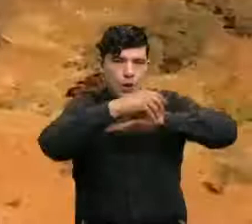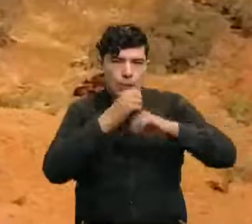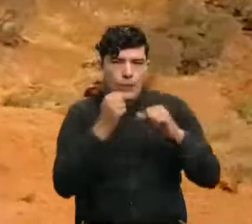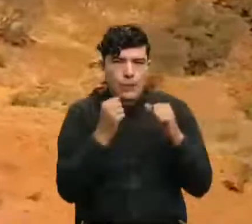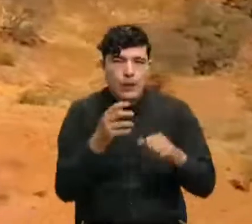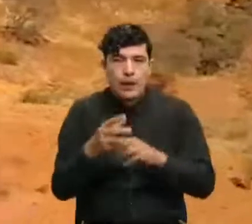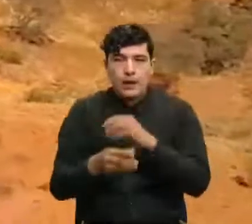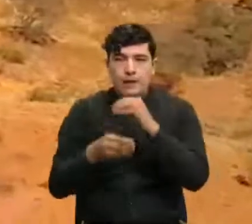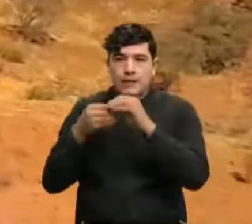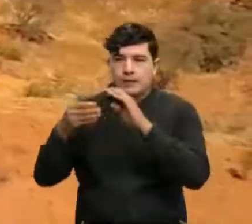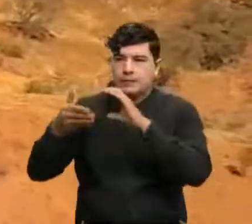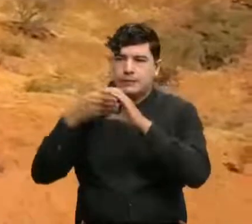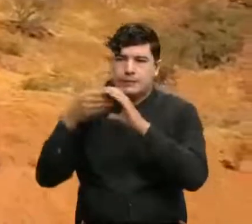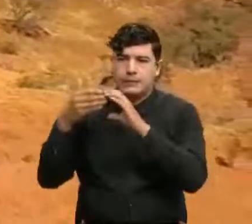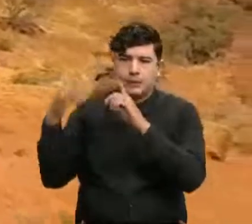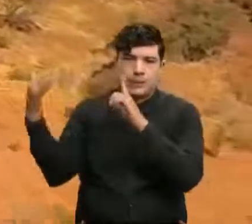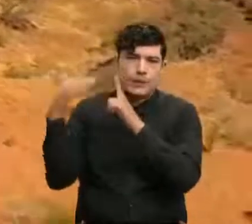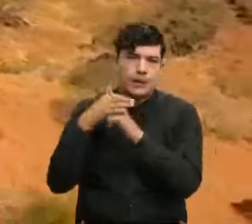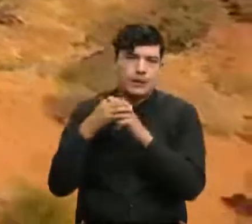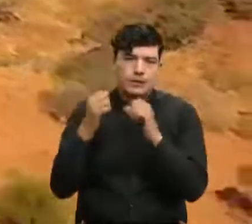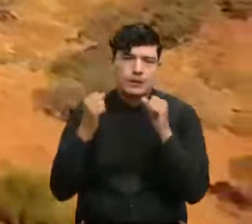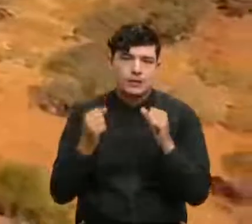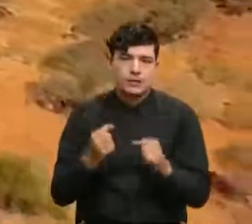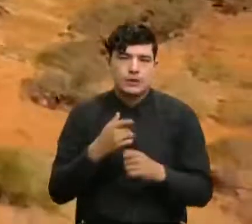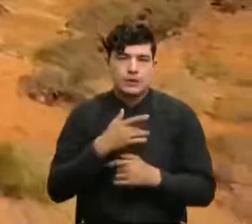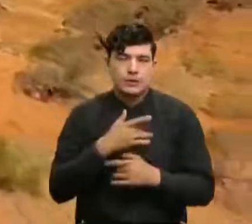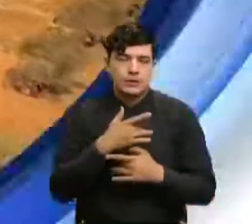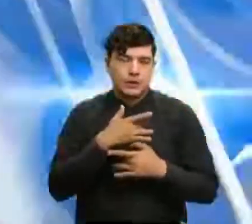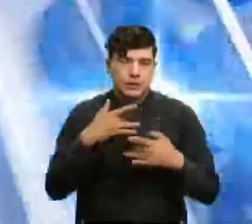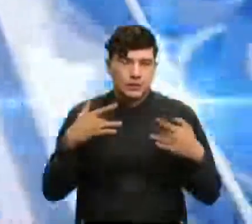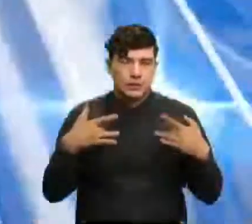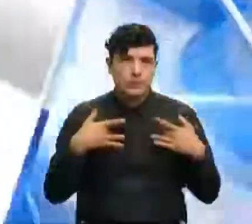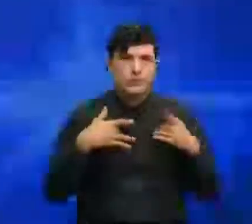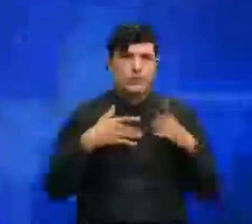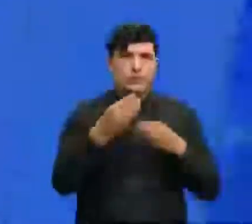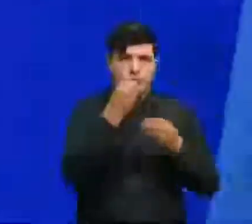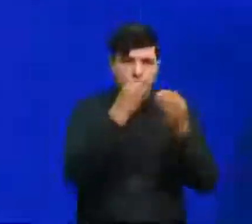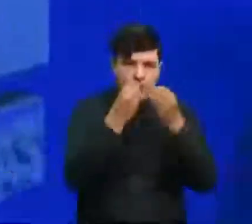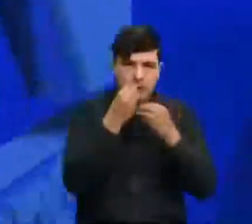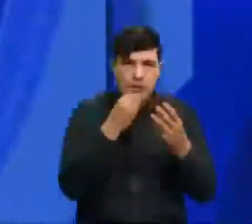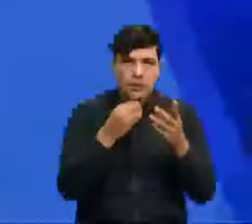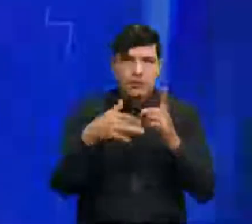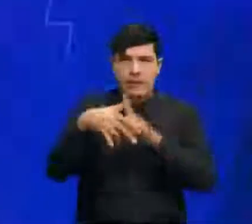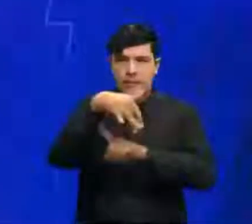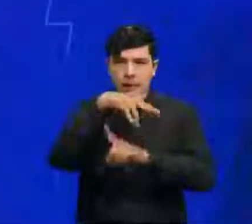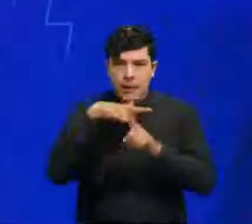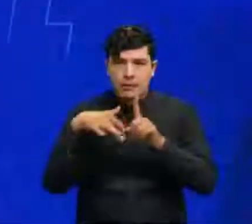repercusiones más importantes en seguridad alimentaria, salud, medio ambiente y desarrollo sostenible.